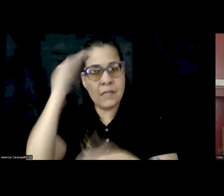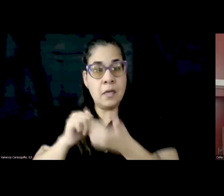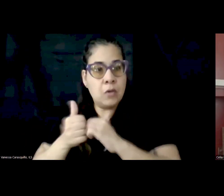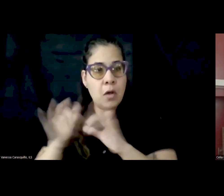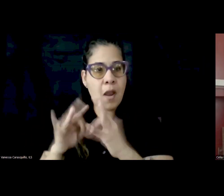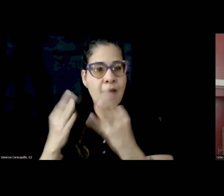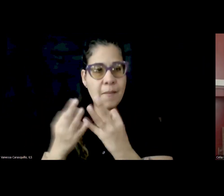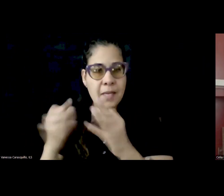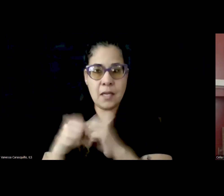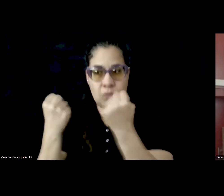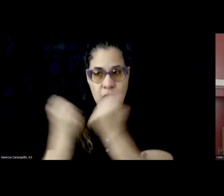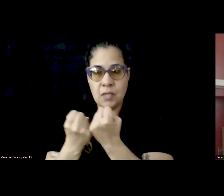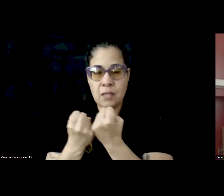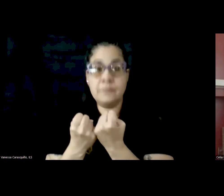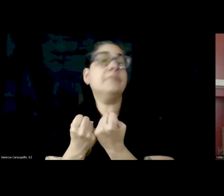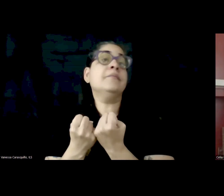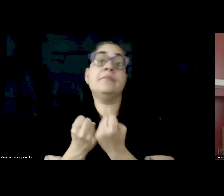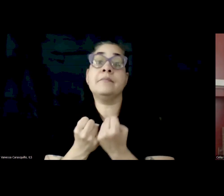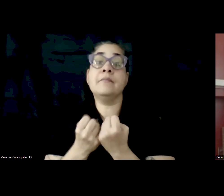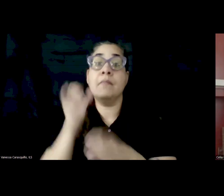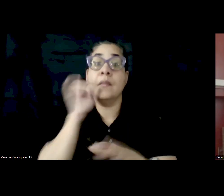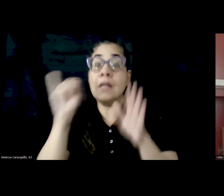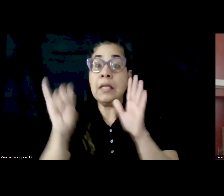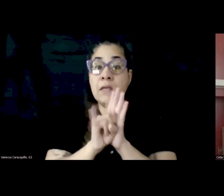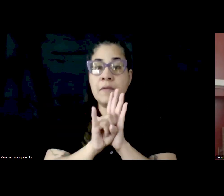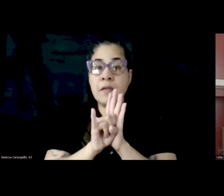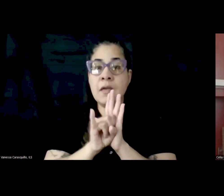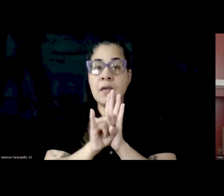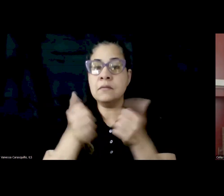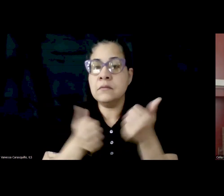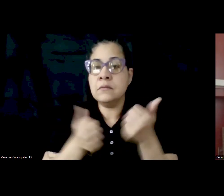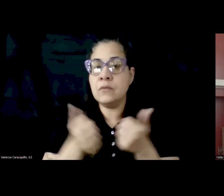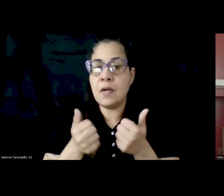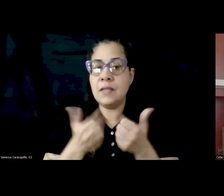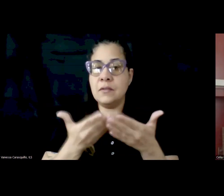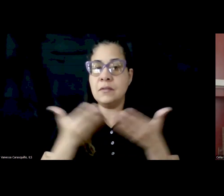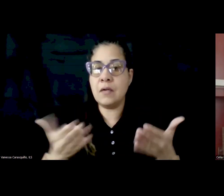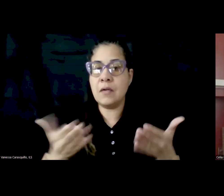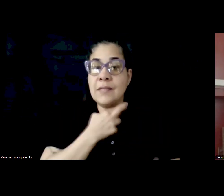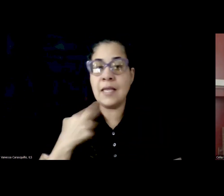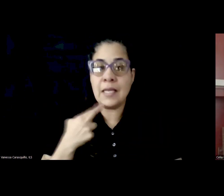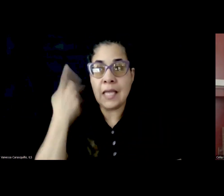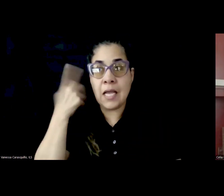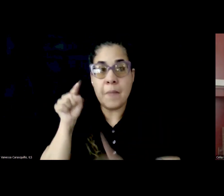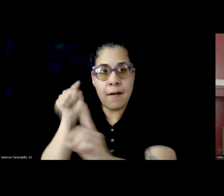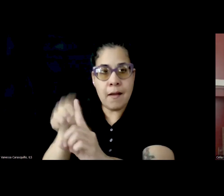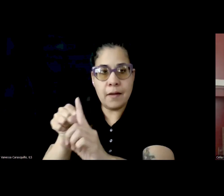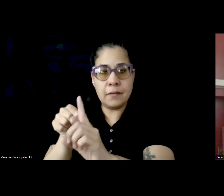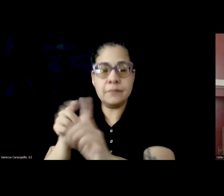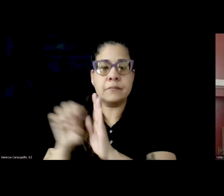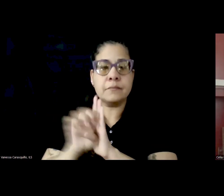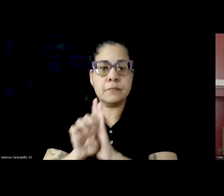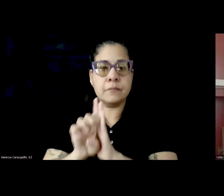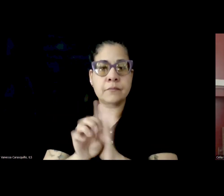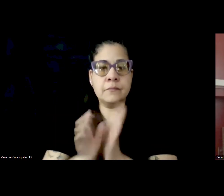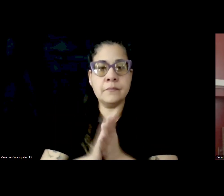encuentra, puesto que ahí podemos identificar, ¿verdad?, cuáles son los factores de riesgo para ese, por ejemplo, el